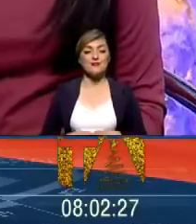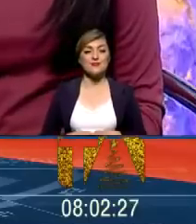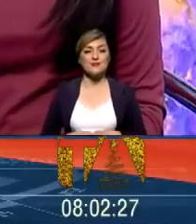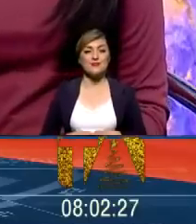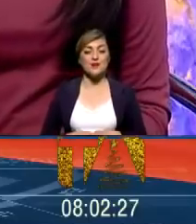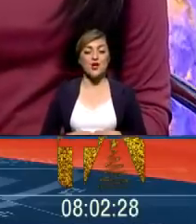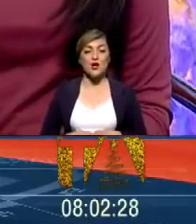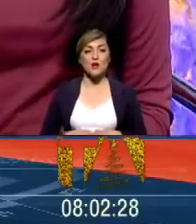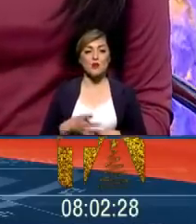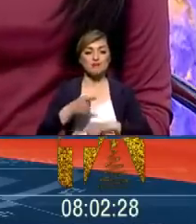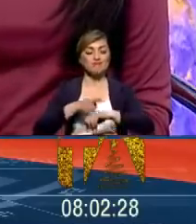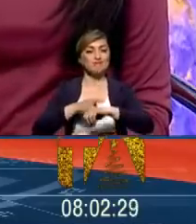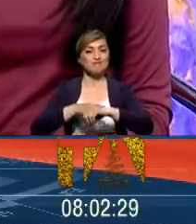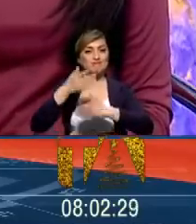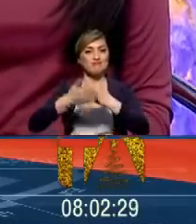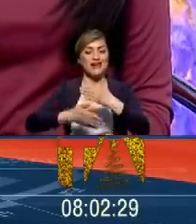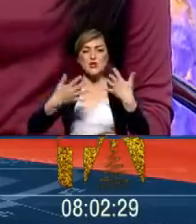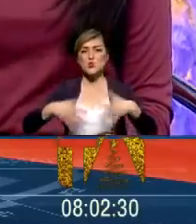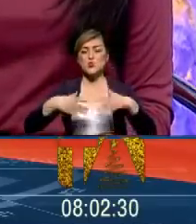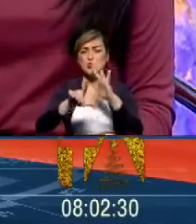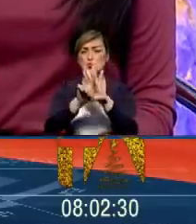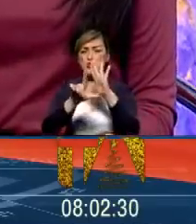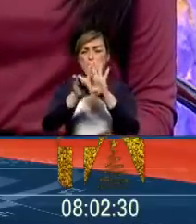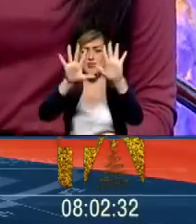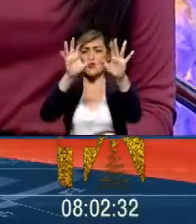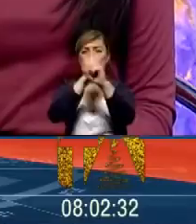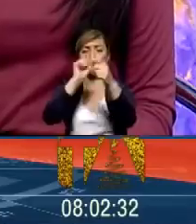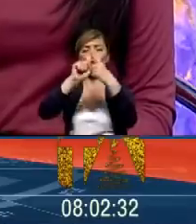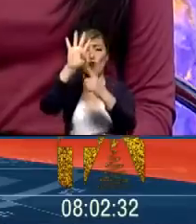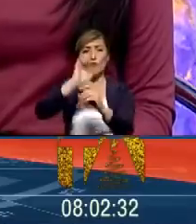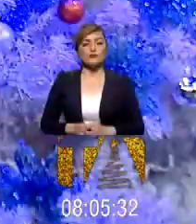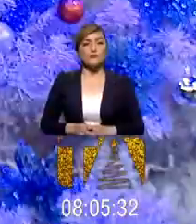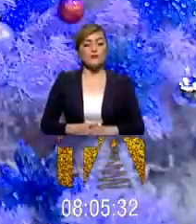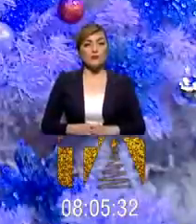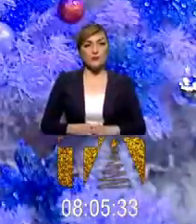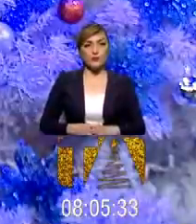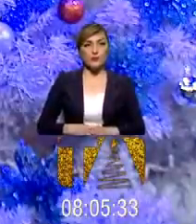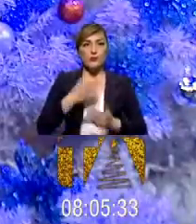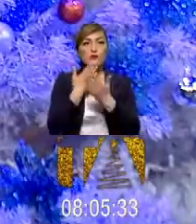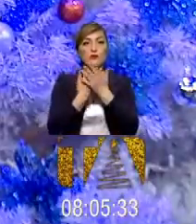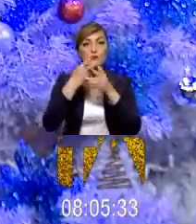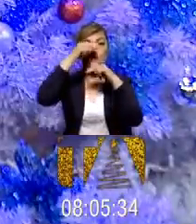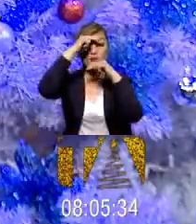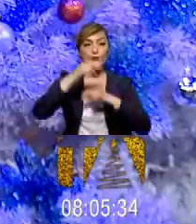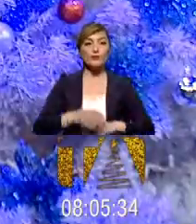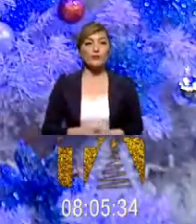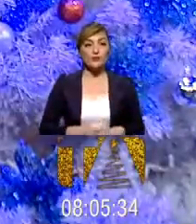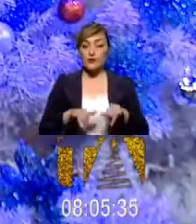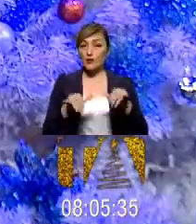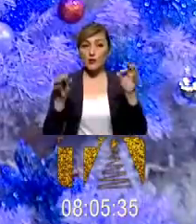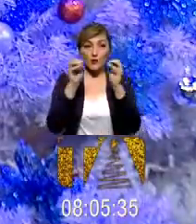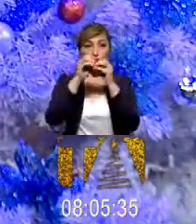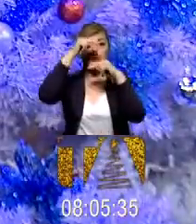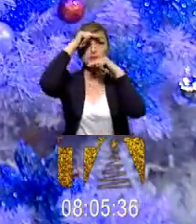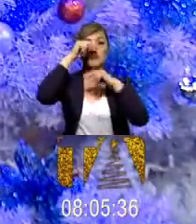no se olvide de cumplir con el toque de queda que empieza a partir de las 10 de la noche hasta las 4 de la mañana. Gracias por continuar con nosotros. Seguimos con